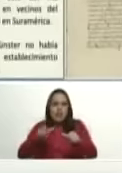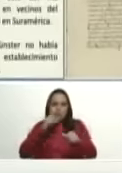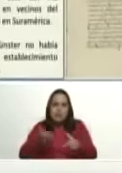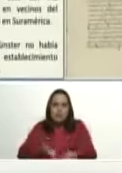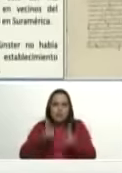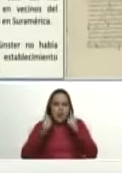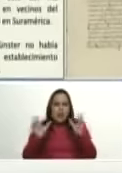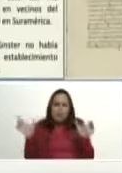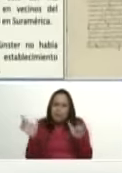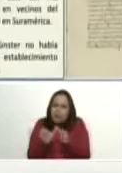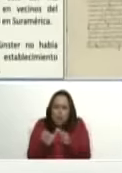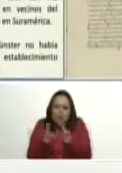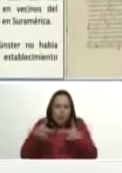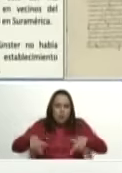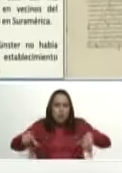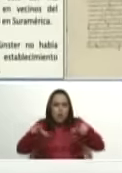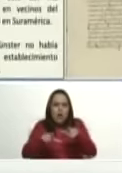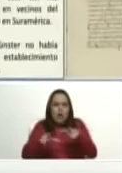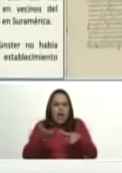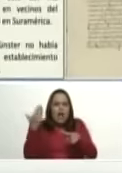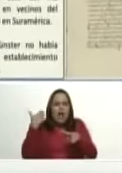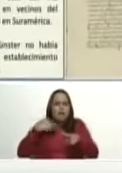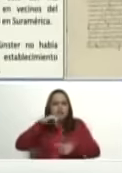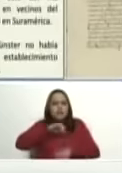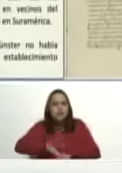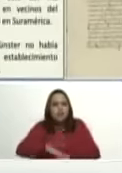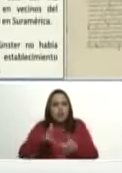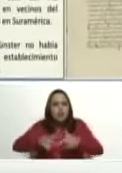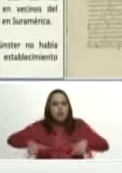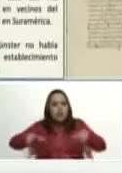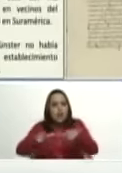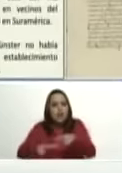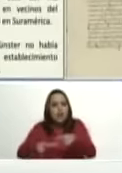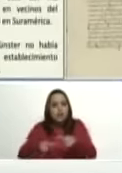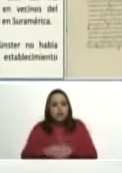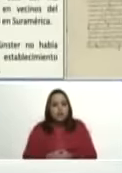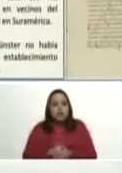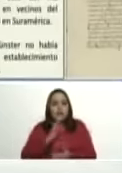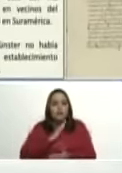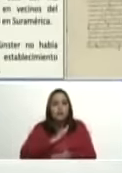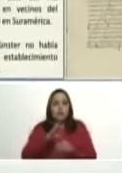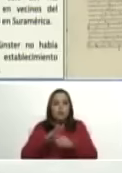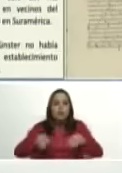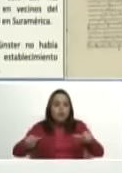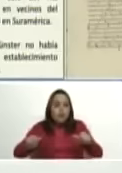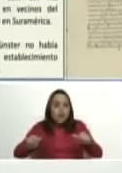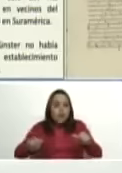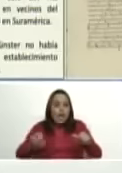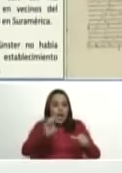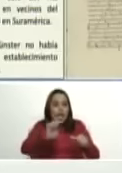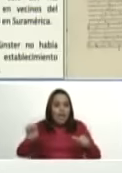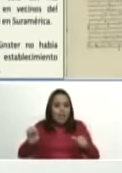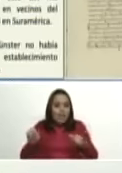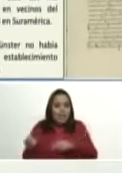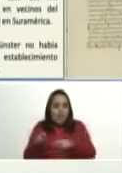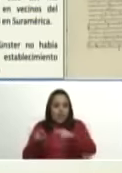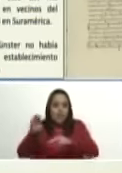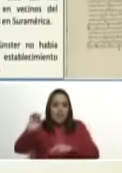pequeña parte, de una pequeña porción del territorio al este del río